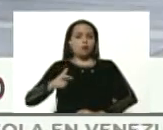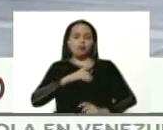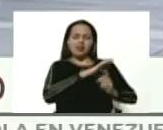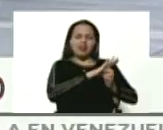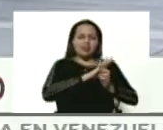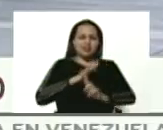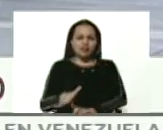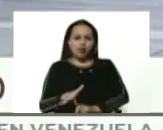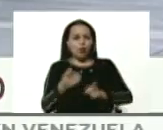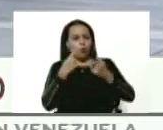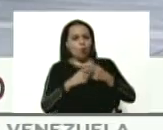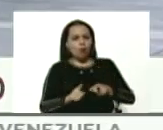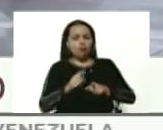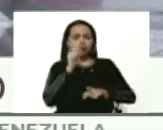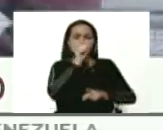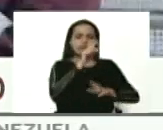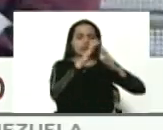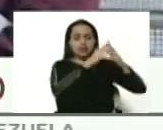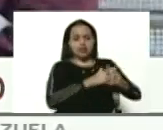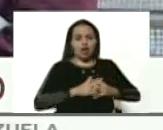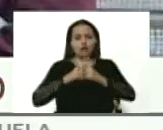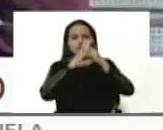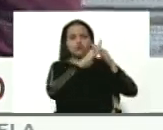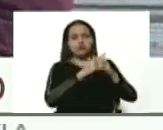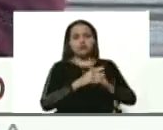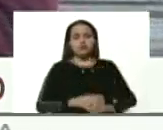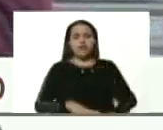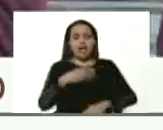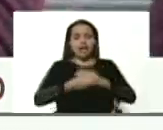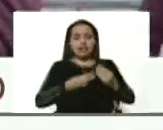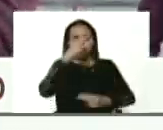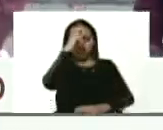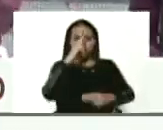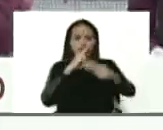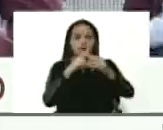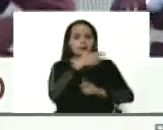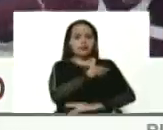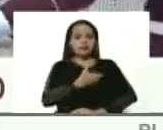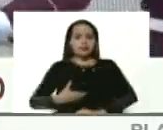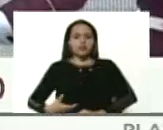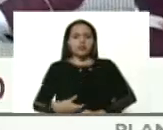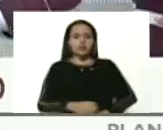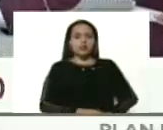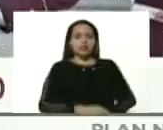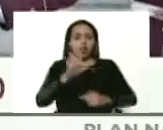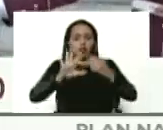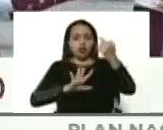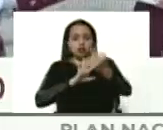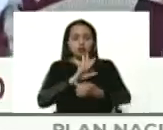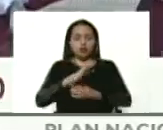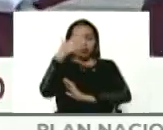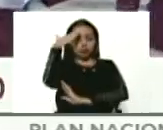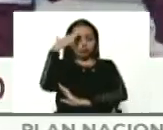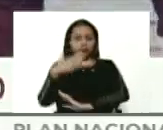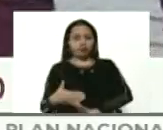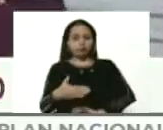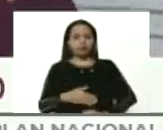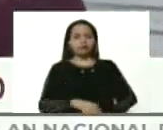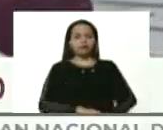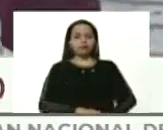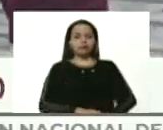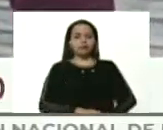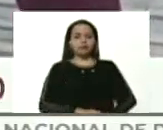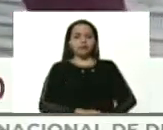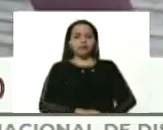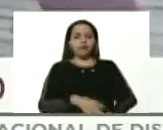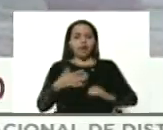en este caso el estadounidense, rindiendo honores al presidente de la República. Está los cinco componentes de la Fuerza Armada Nacional Bolivariana